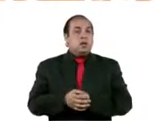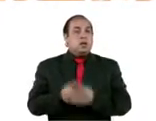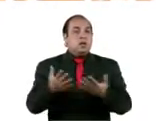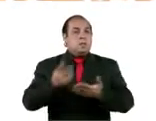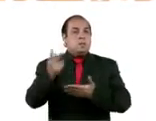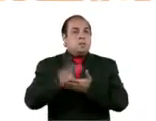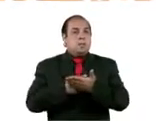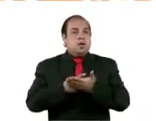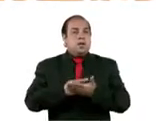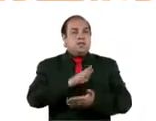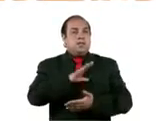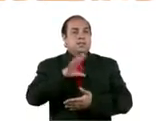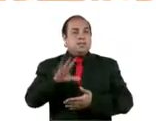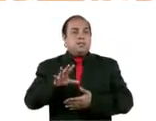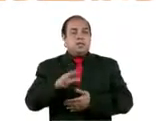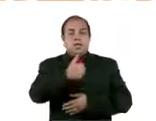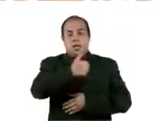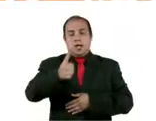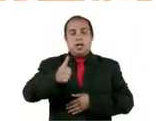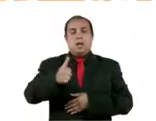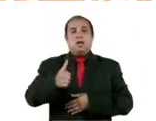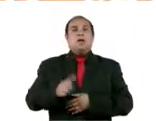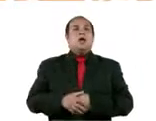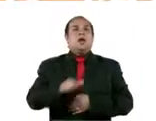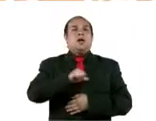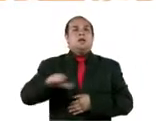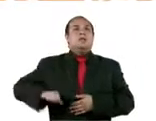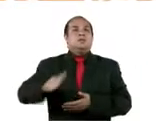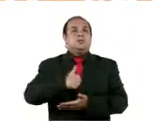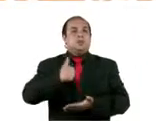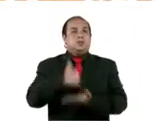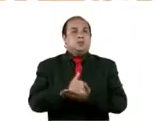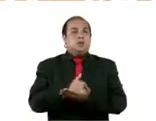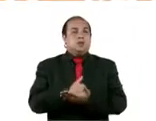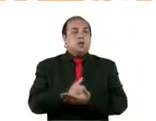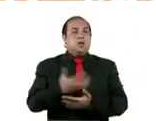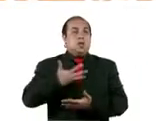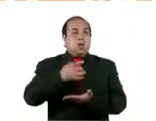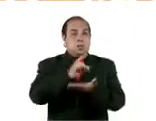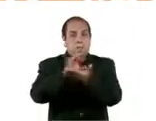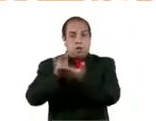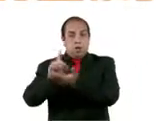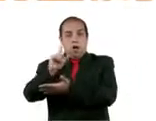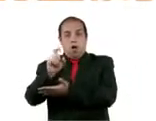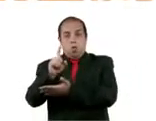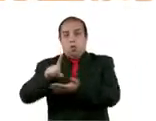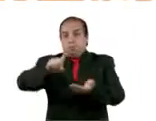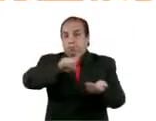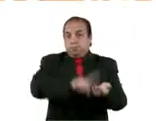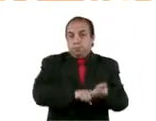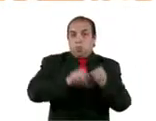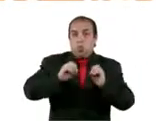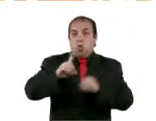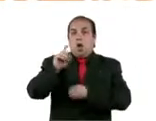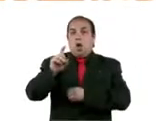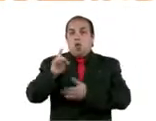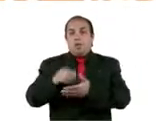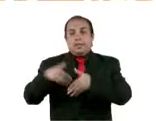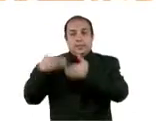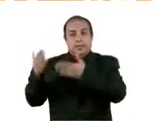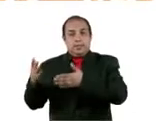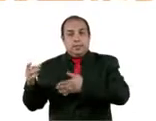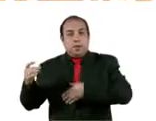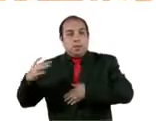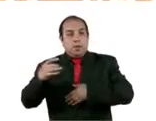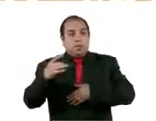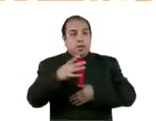para cada una de las 16 alcaldías de la ciudad, de tal manera que su abasto propio o su abasto externo y el programa